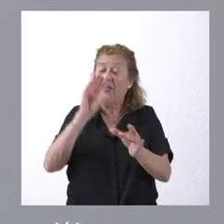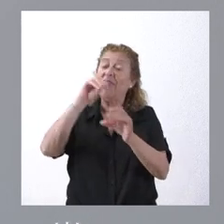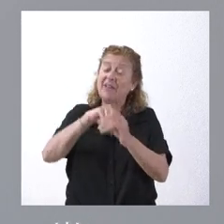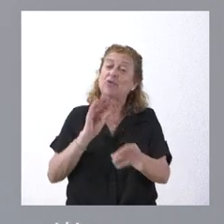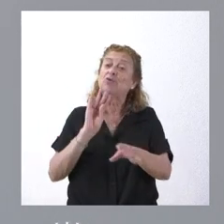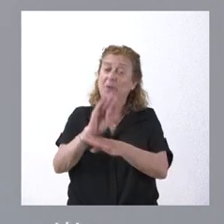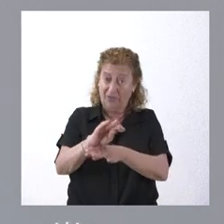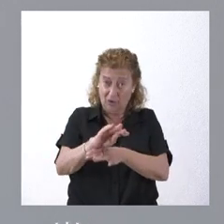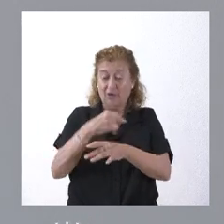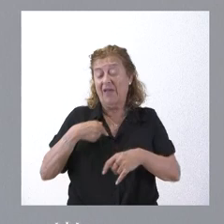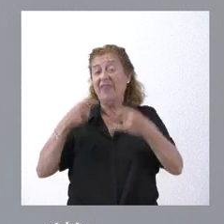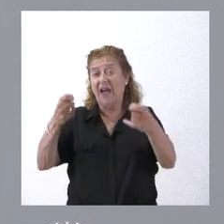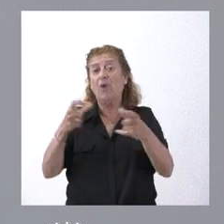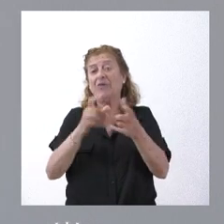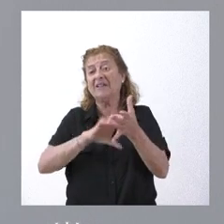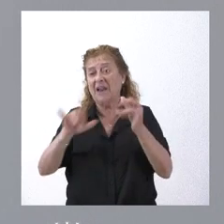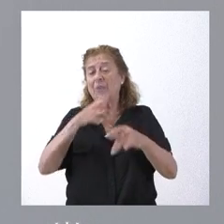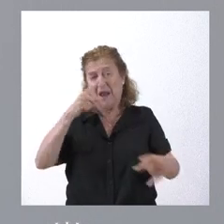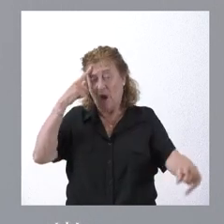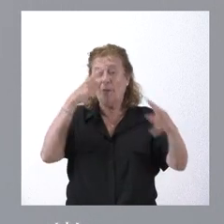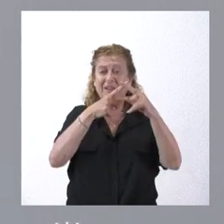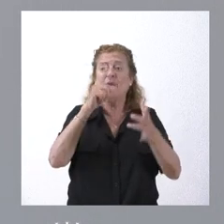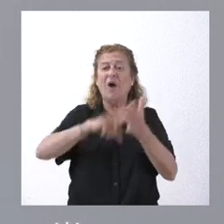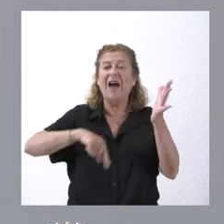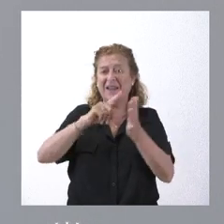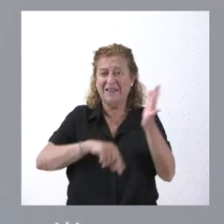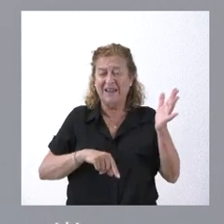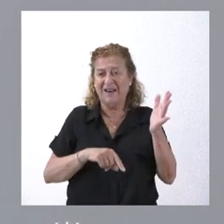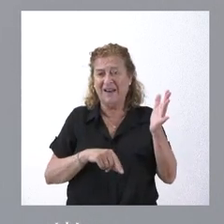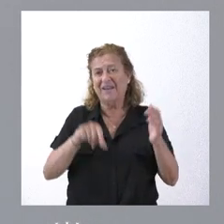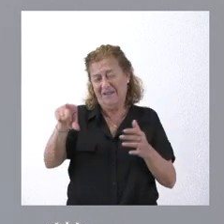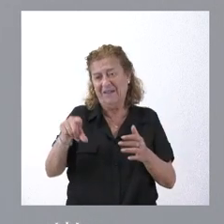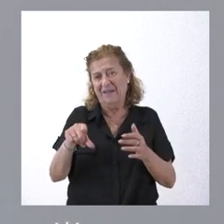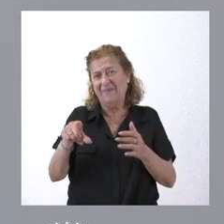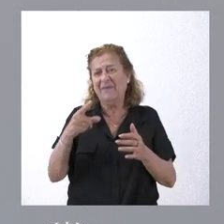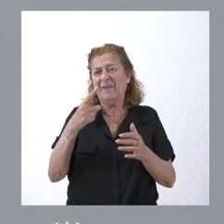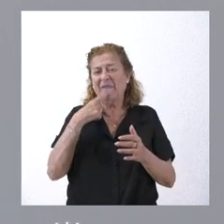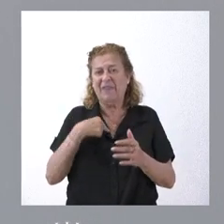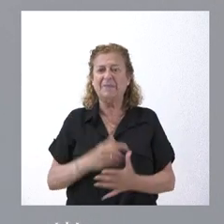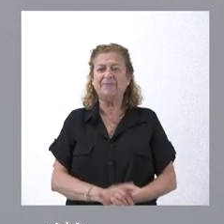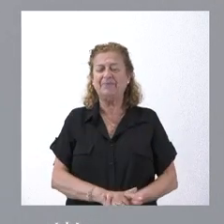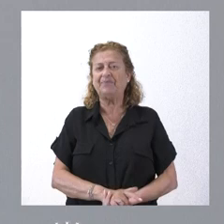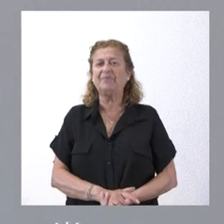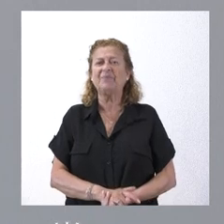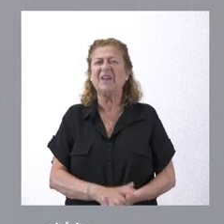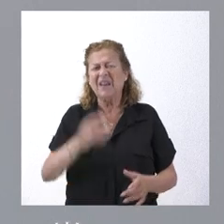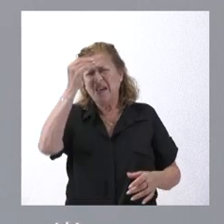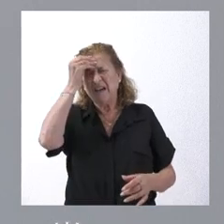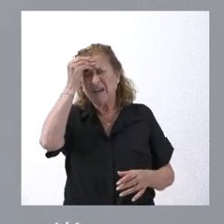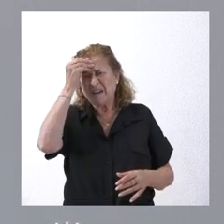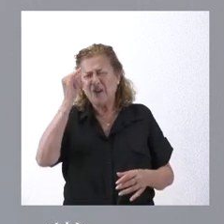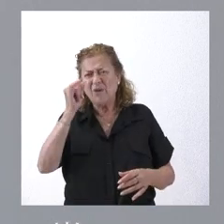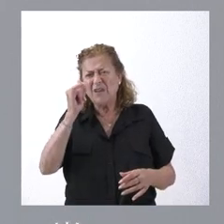que otorga la Junta de Castilla y León para este objetivo de los alquileres que usted había señalado, ¿no? Creo que eran dos preguntas,